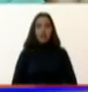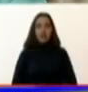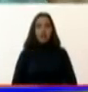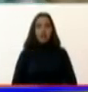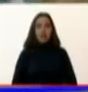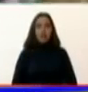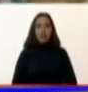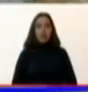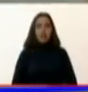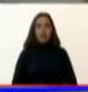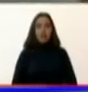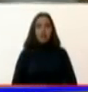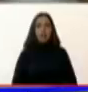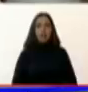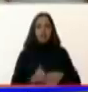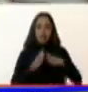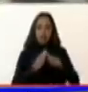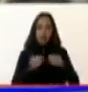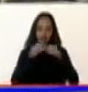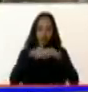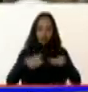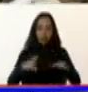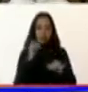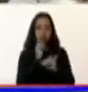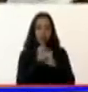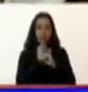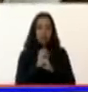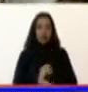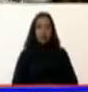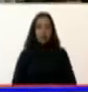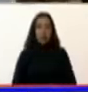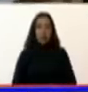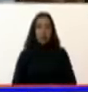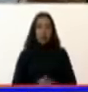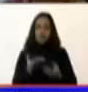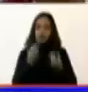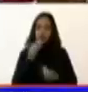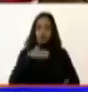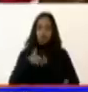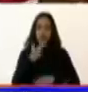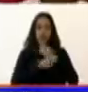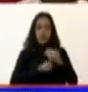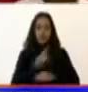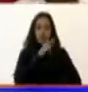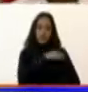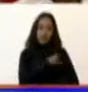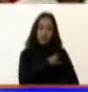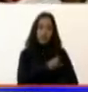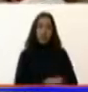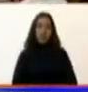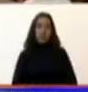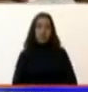Medios en las redes. Es mucho lo que podemos hacer desde la universidad.